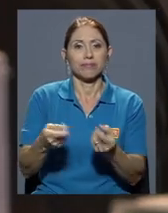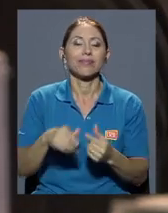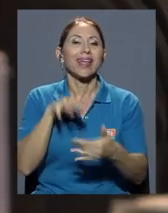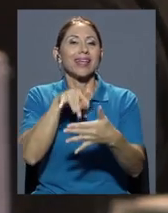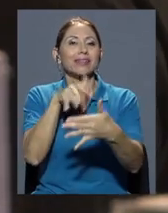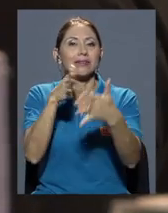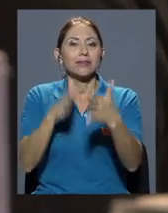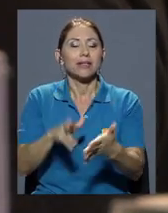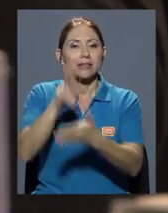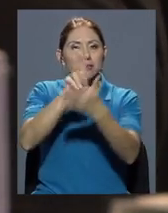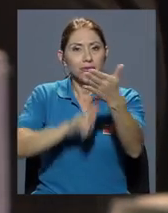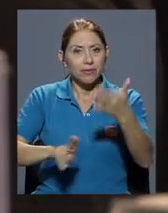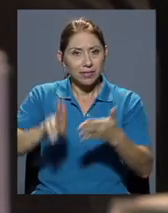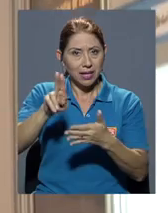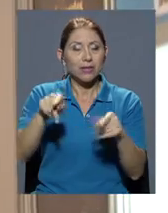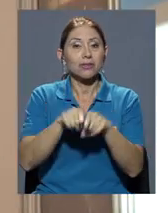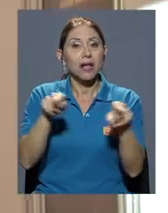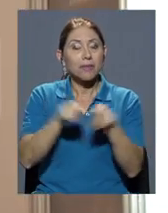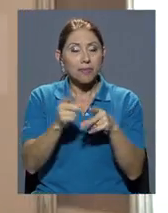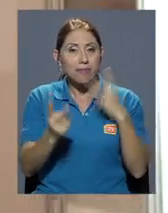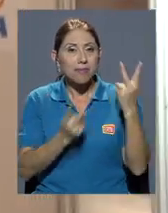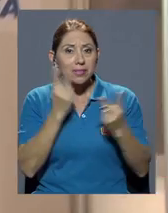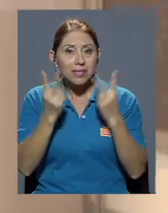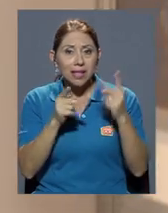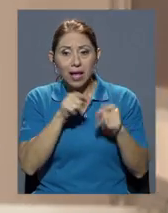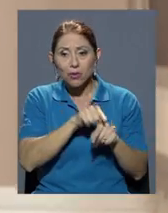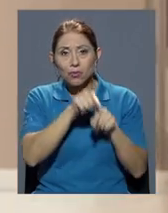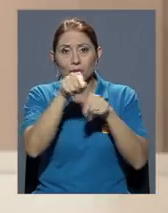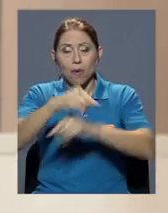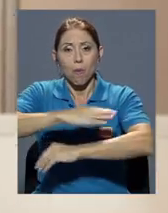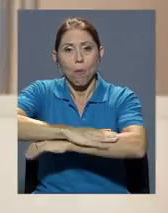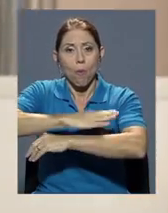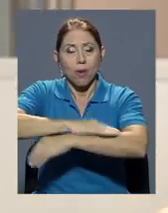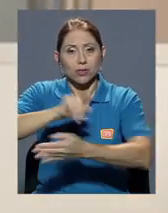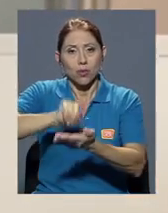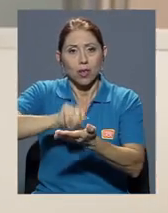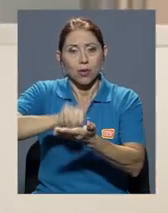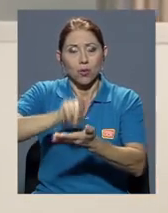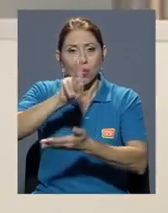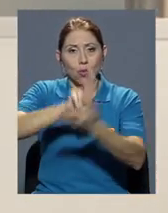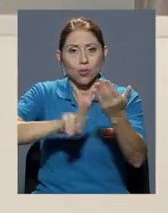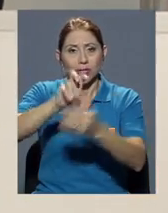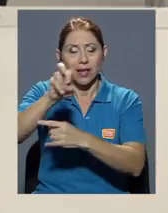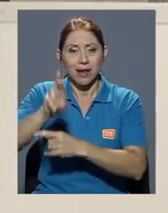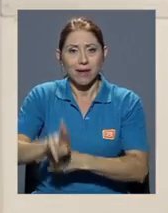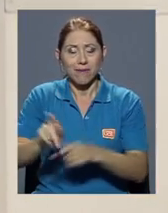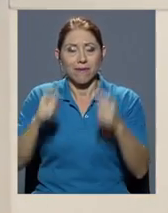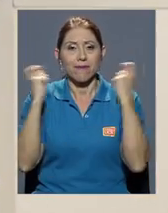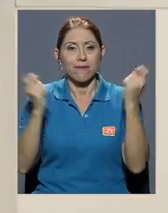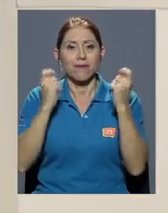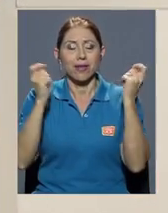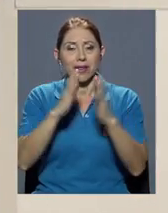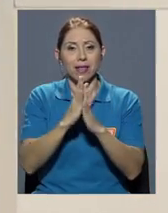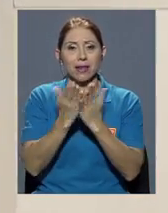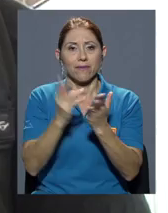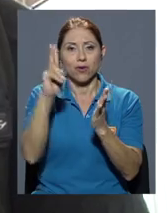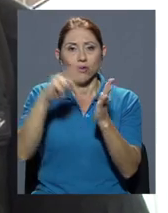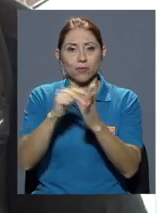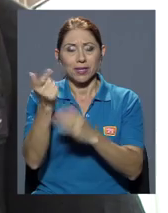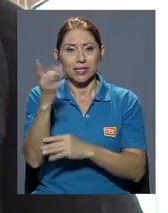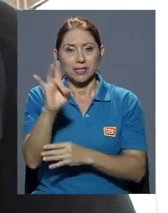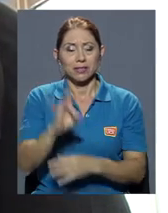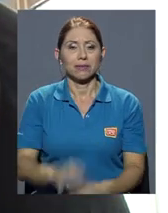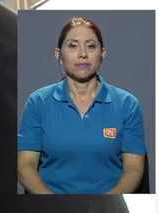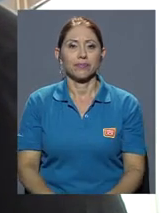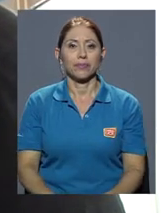estudiantes universitarios fueron otros de los visitantes que se acercaron al puesto de la editorial UCR en la Feria del Libro 2018. La verdad es que